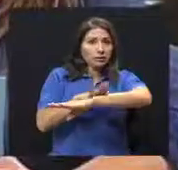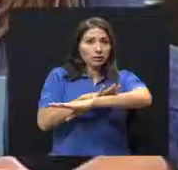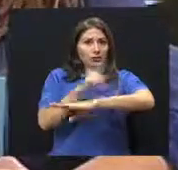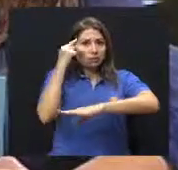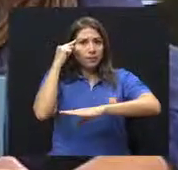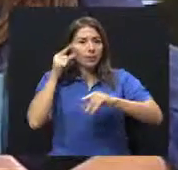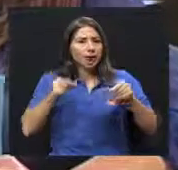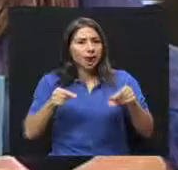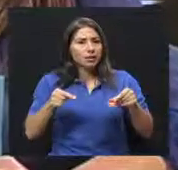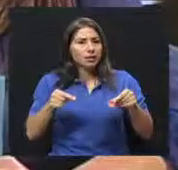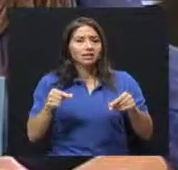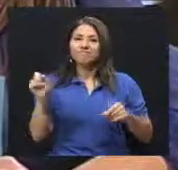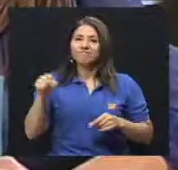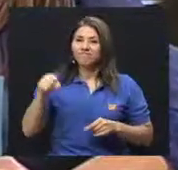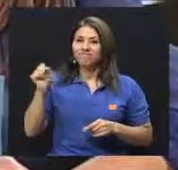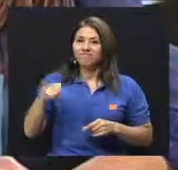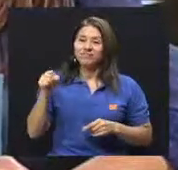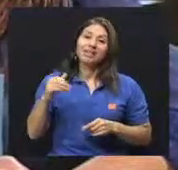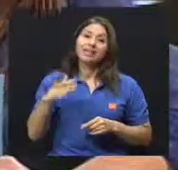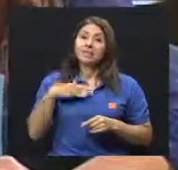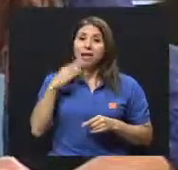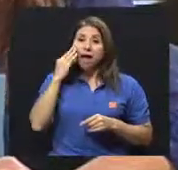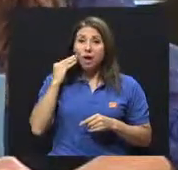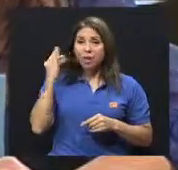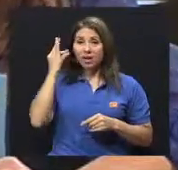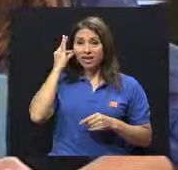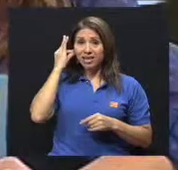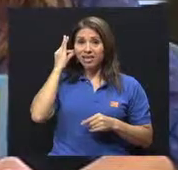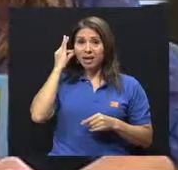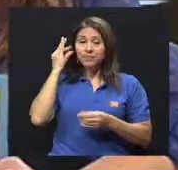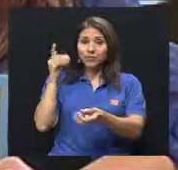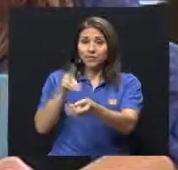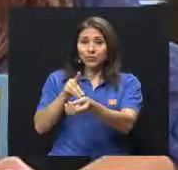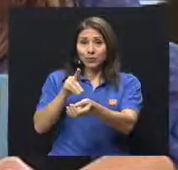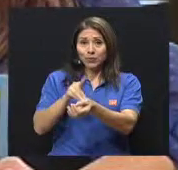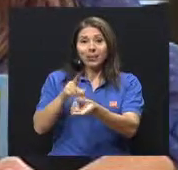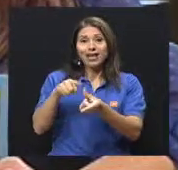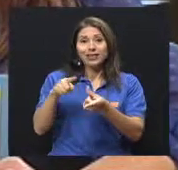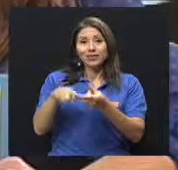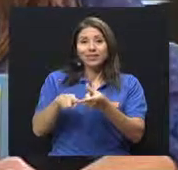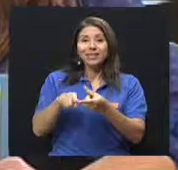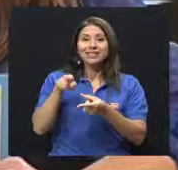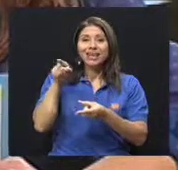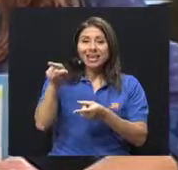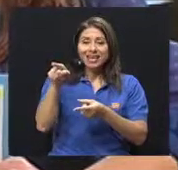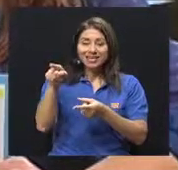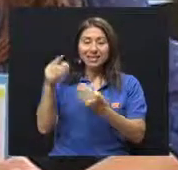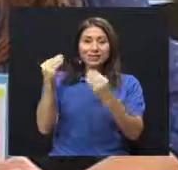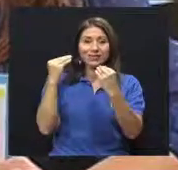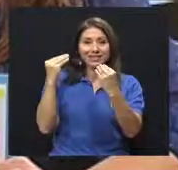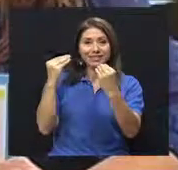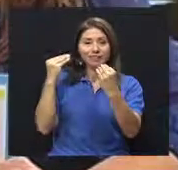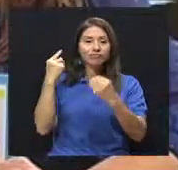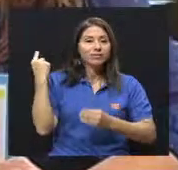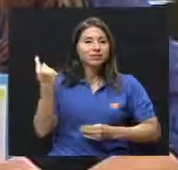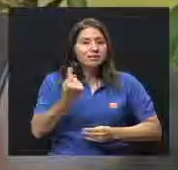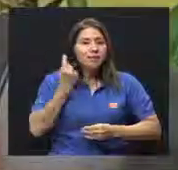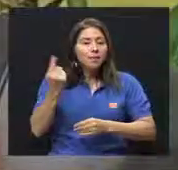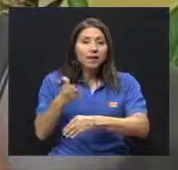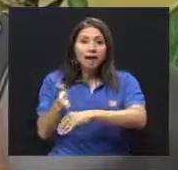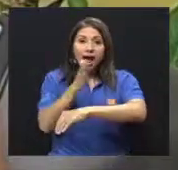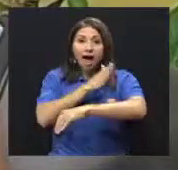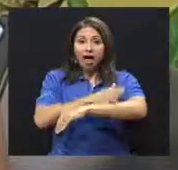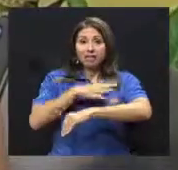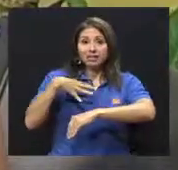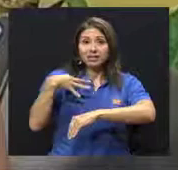Pensando en el cáncer. Ah, sí. Sí, es que como mi abuelita es doctora, entonces ella nos enseñó a que